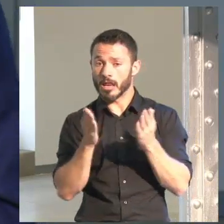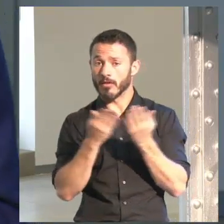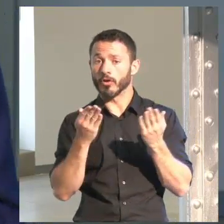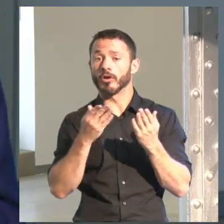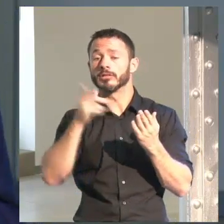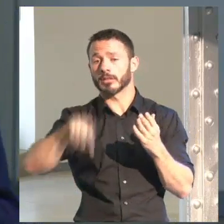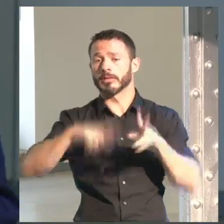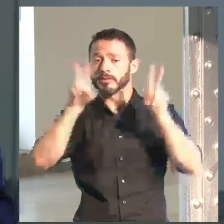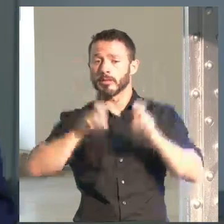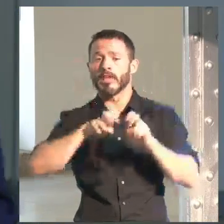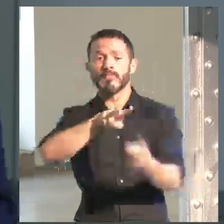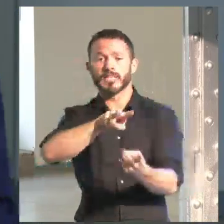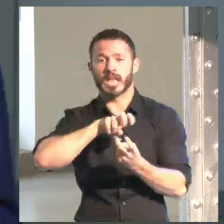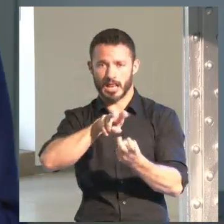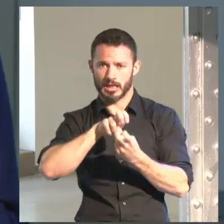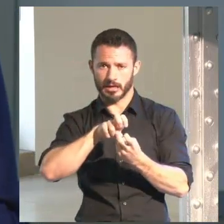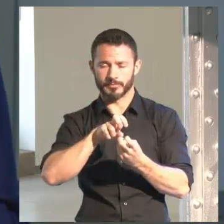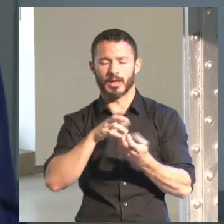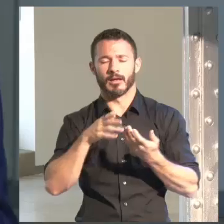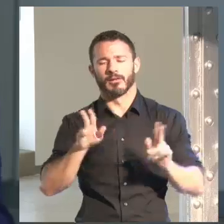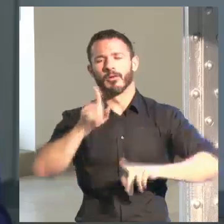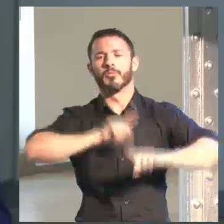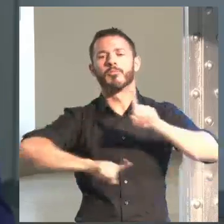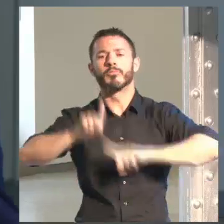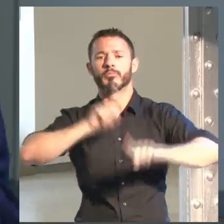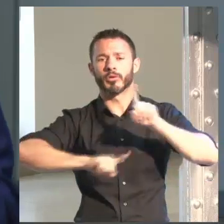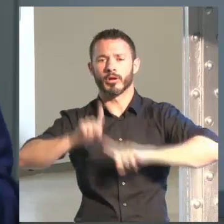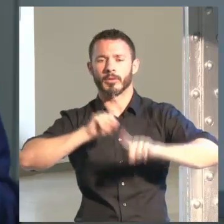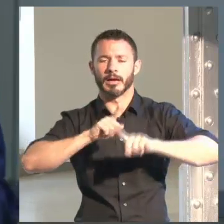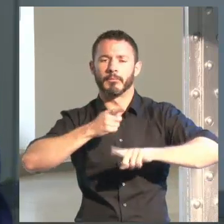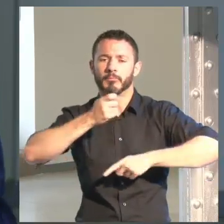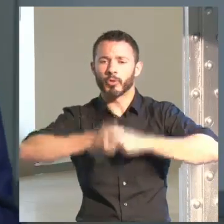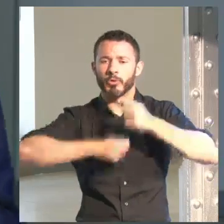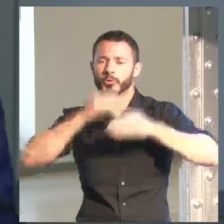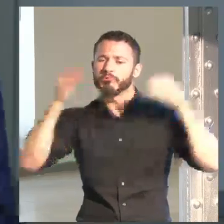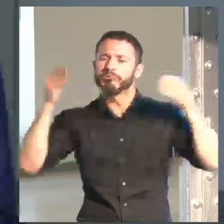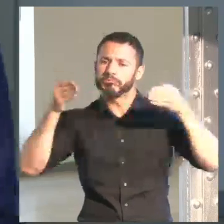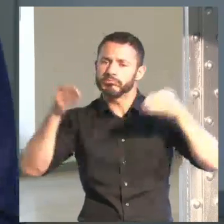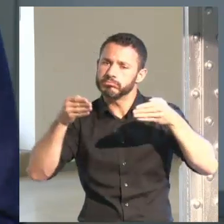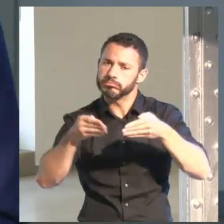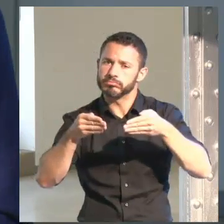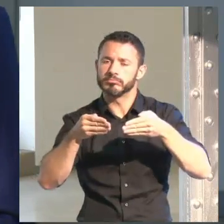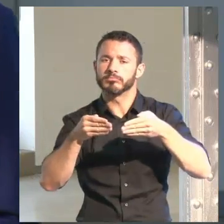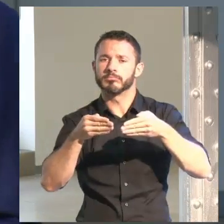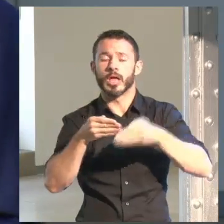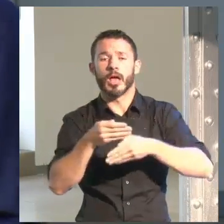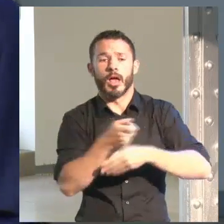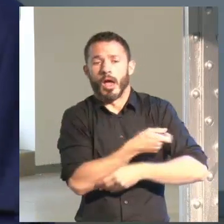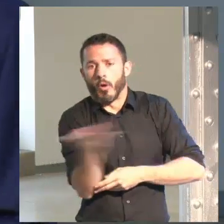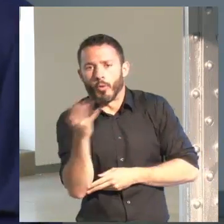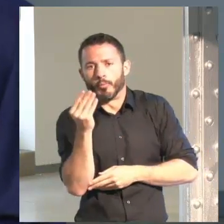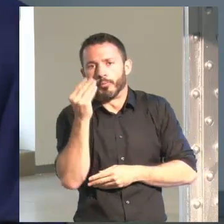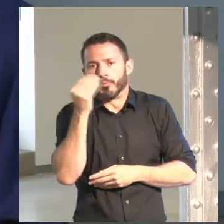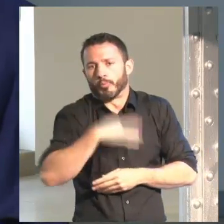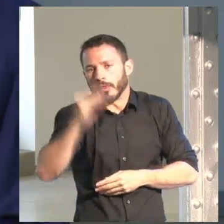la fiscalidad, aunque este es un problema que se va abordando de poco a poco. Alguien puede pensar